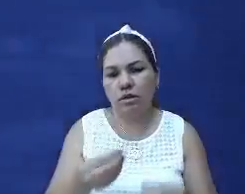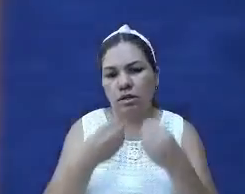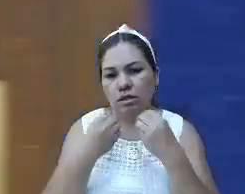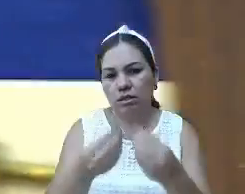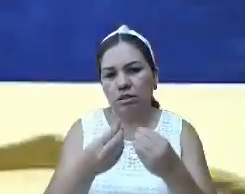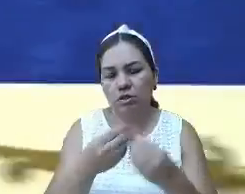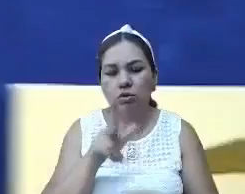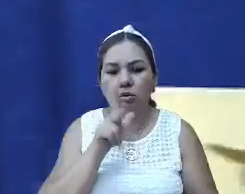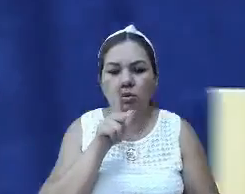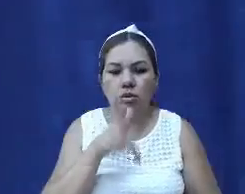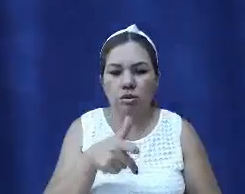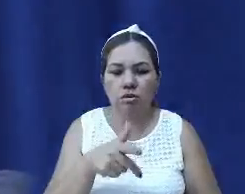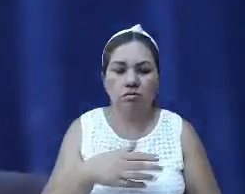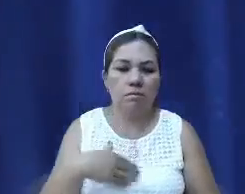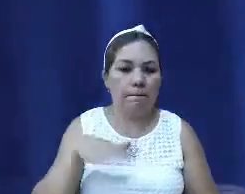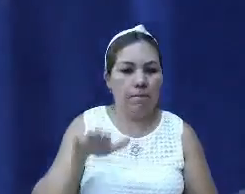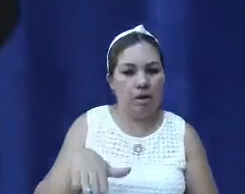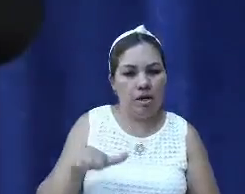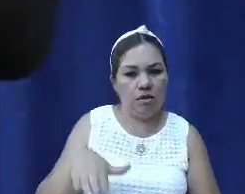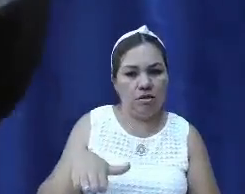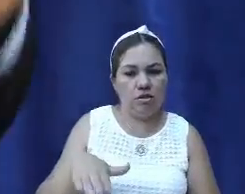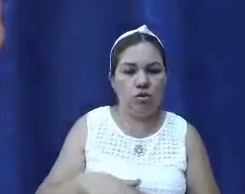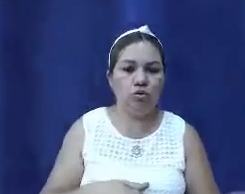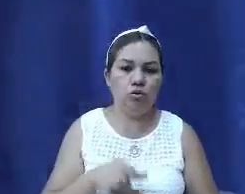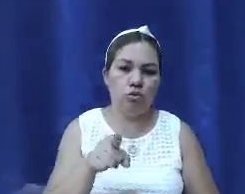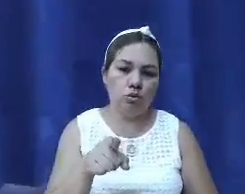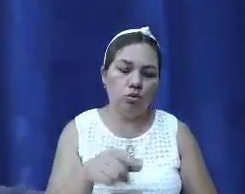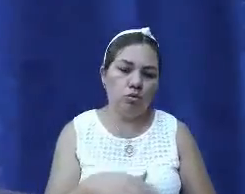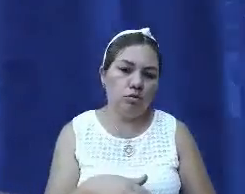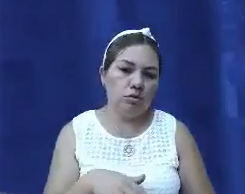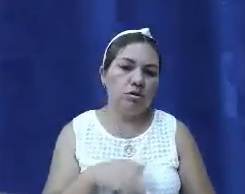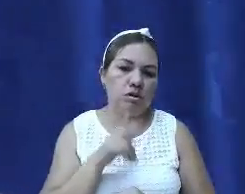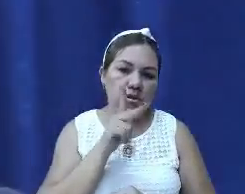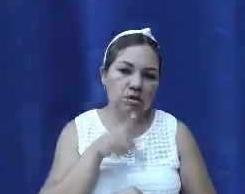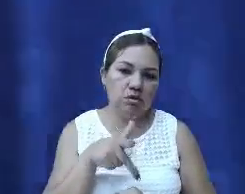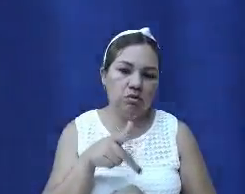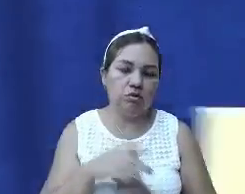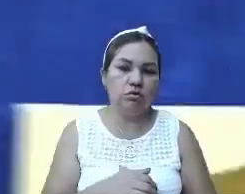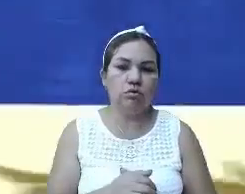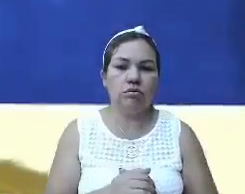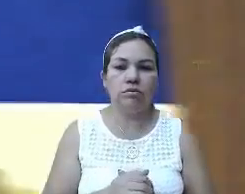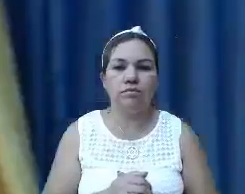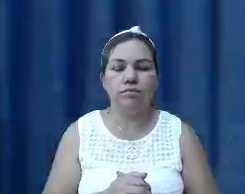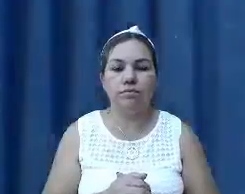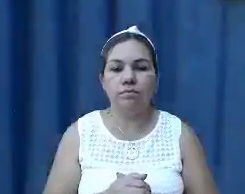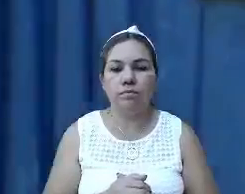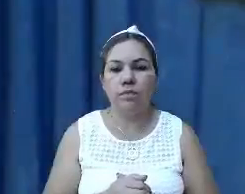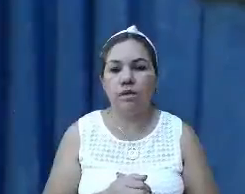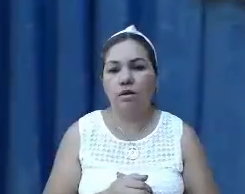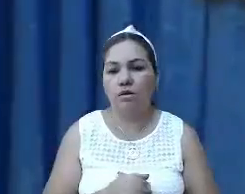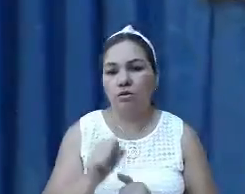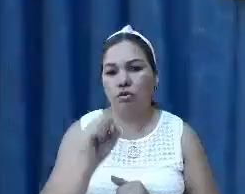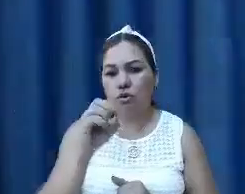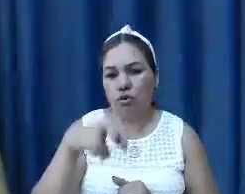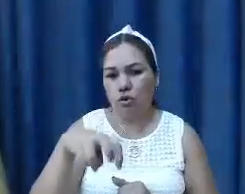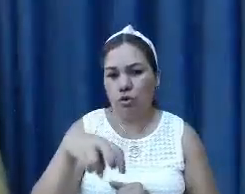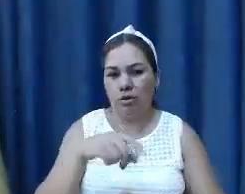Con tus pequeñillos, con tus chiquitos, con tus hijos. Diga conmigo: son